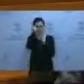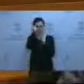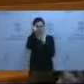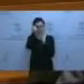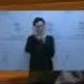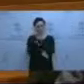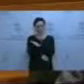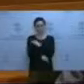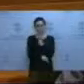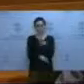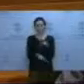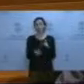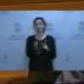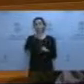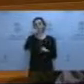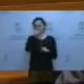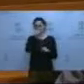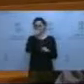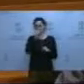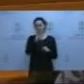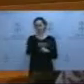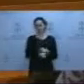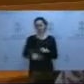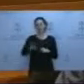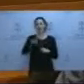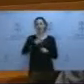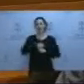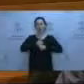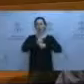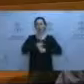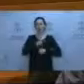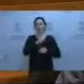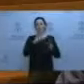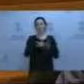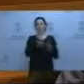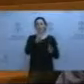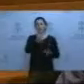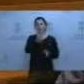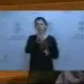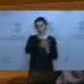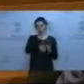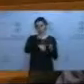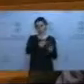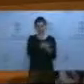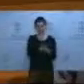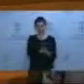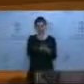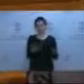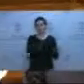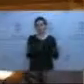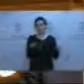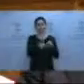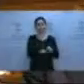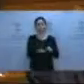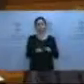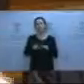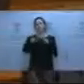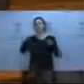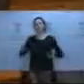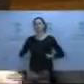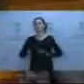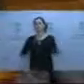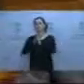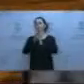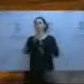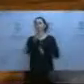recordar que la escuela de Cerceda en Nava permanece cerrada desde el 2014 y las clases se imparten en el salón parroquial, un